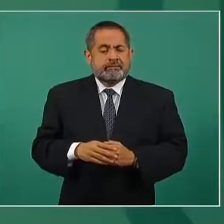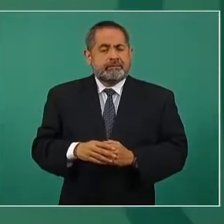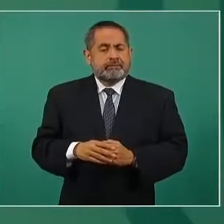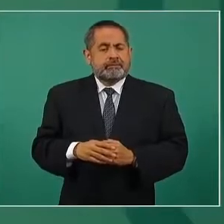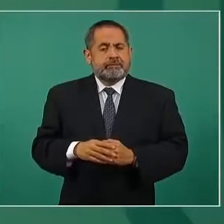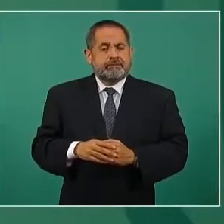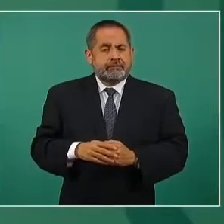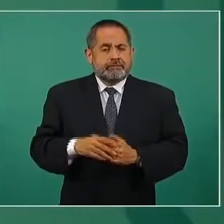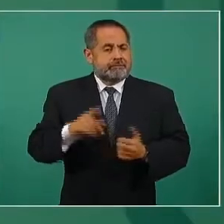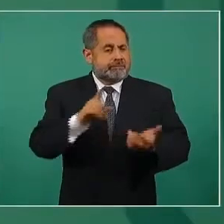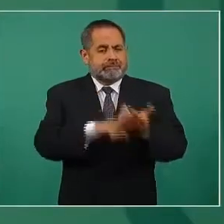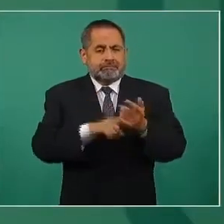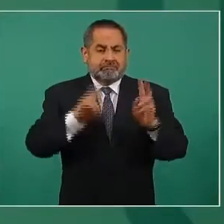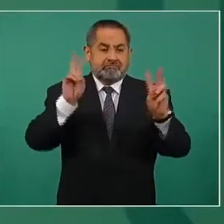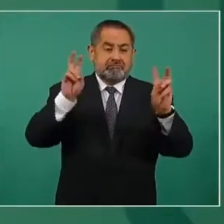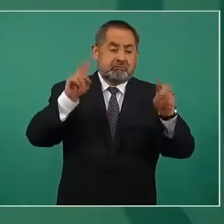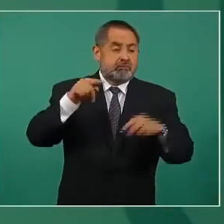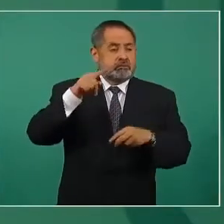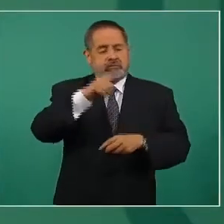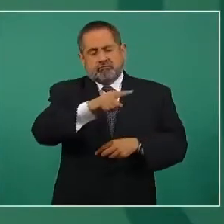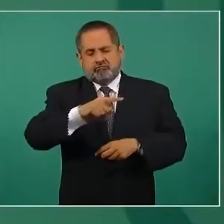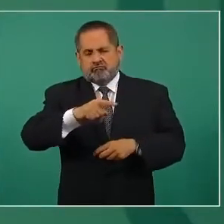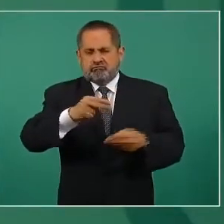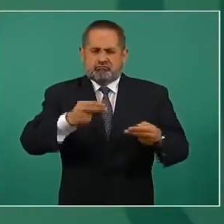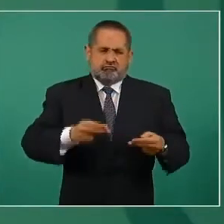los llamados hombres de negocio,